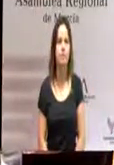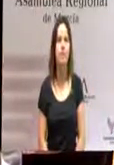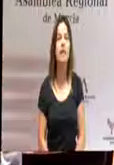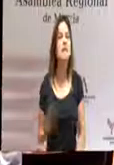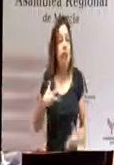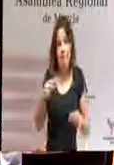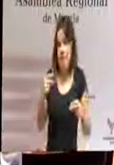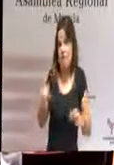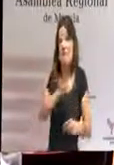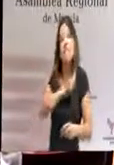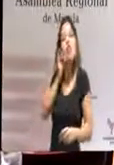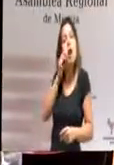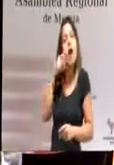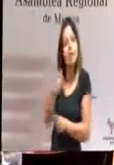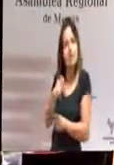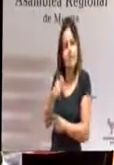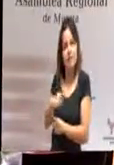Termino ya, señora presidenta,